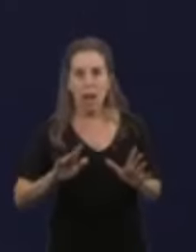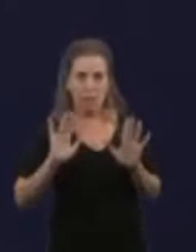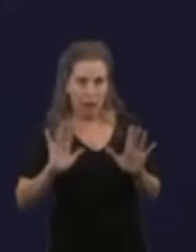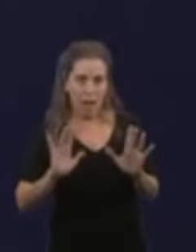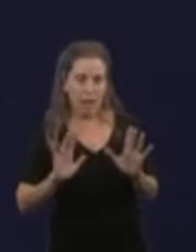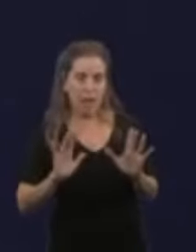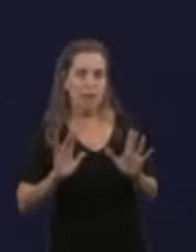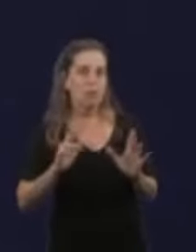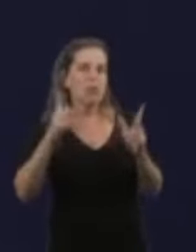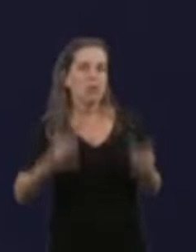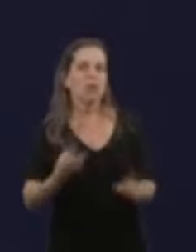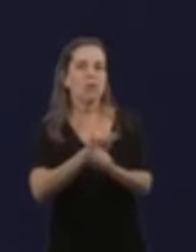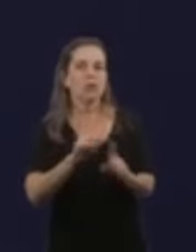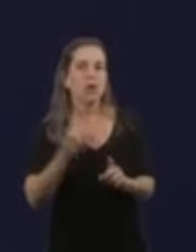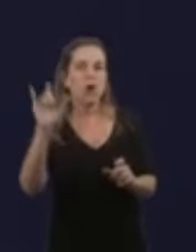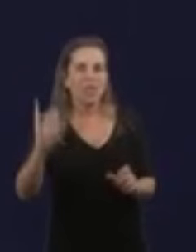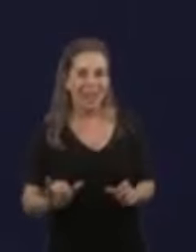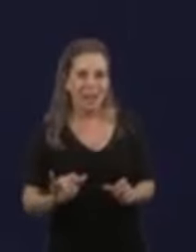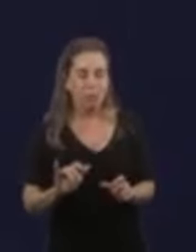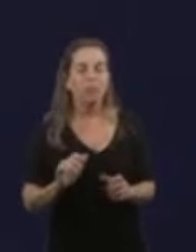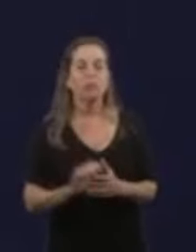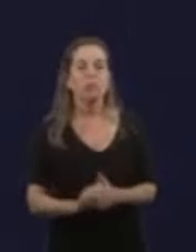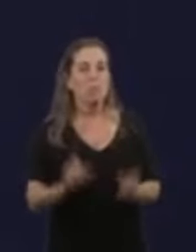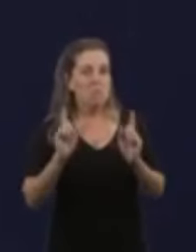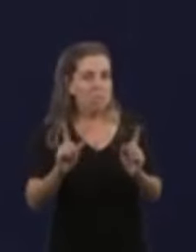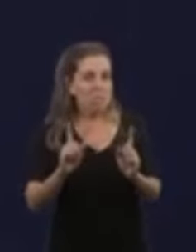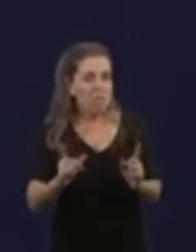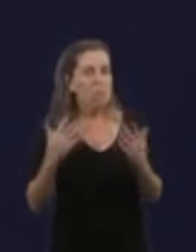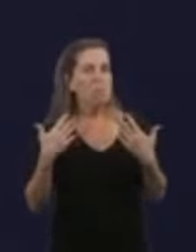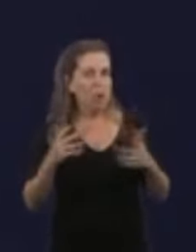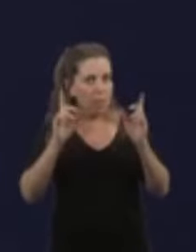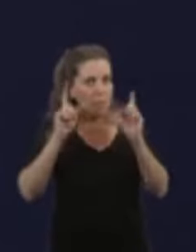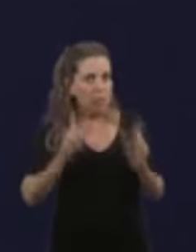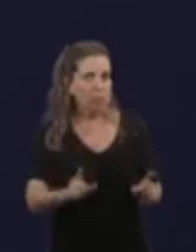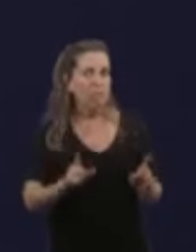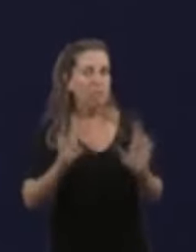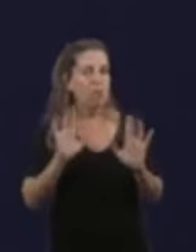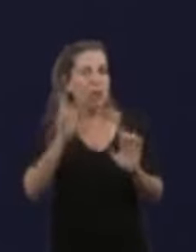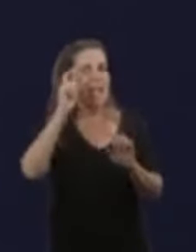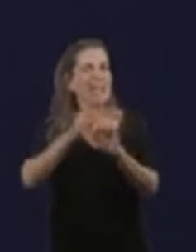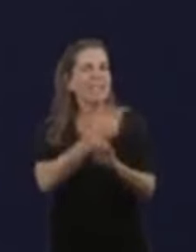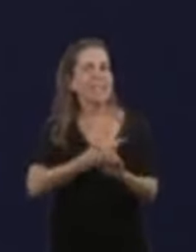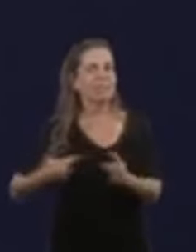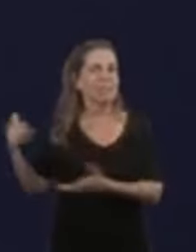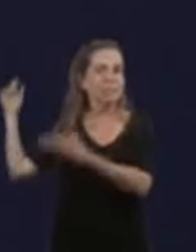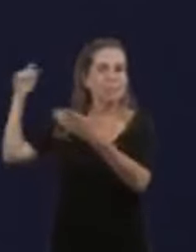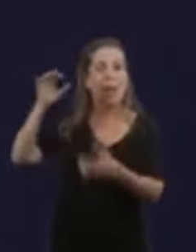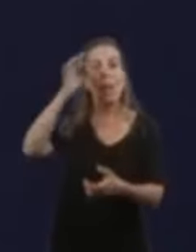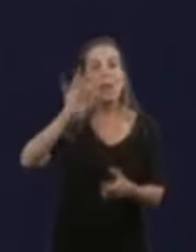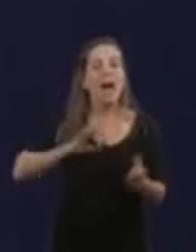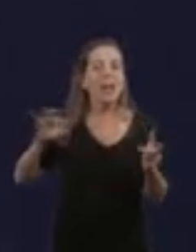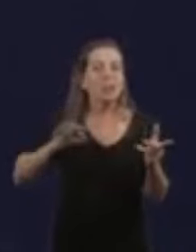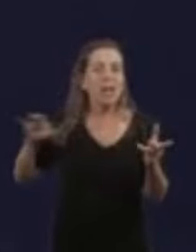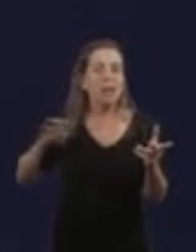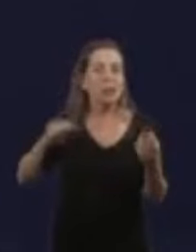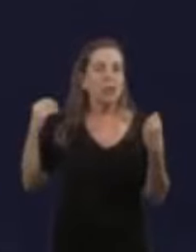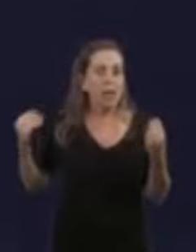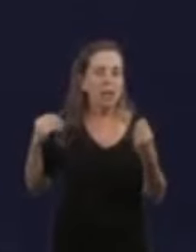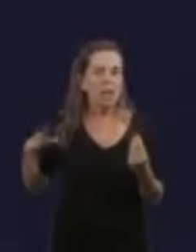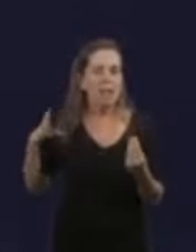responda y que podamos seguir sorteando el gran desastre que nos dejaron después de 20 años de falta de